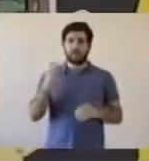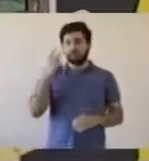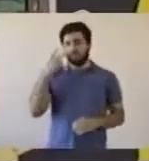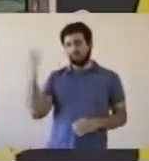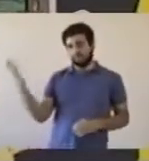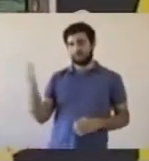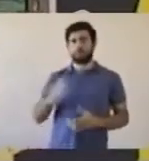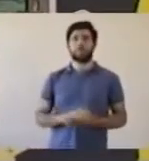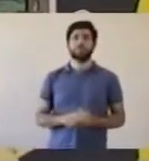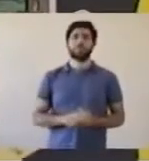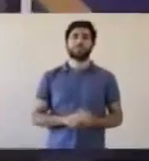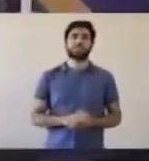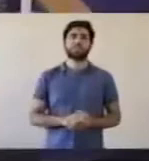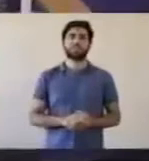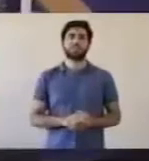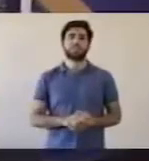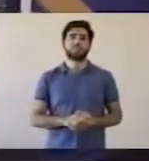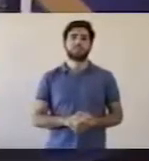Búho.